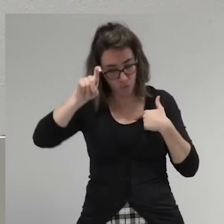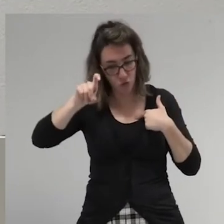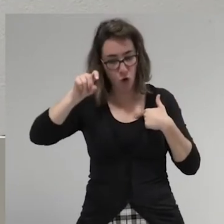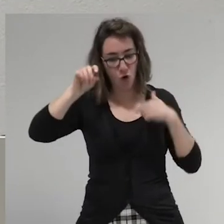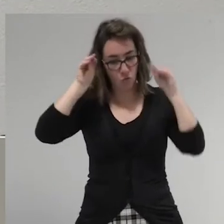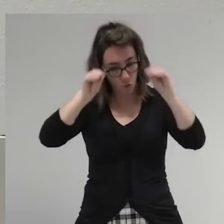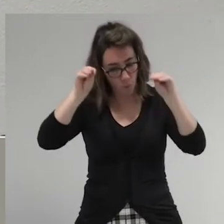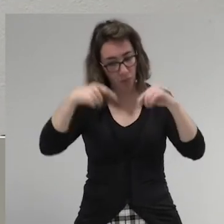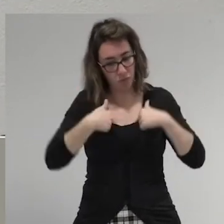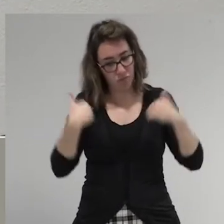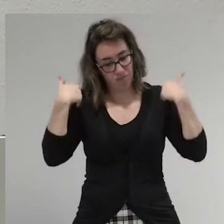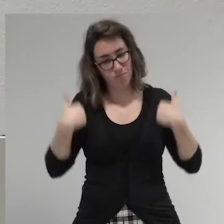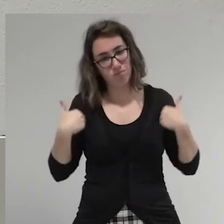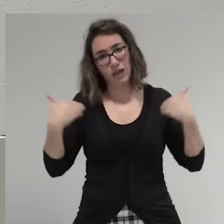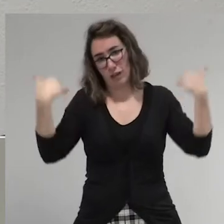etc.